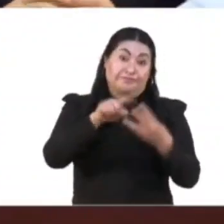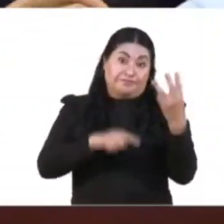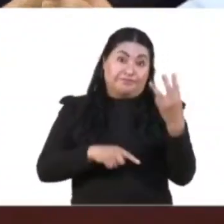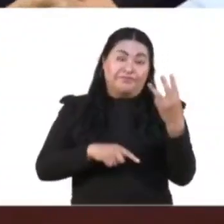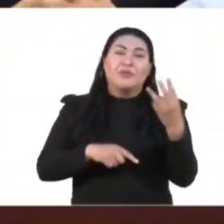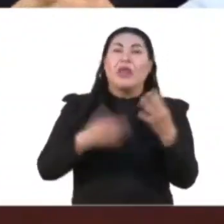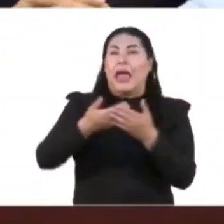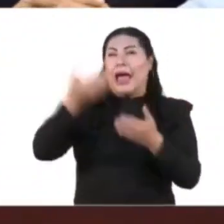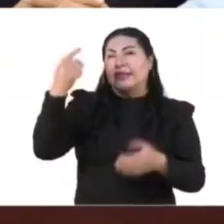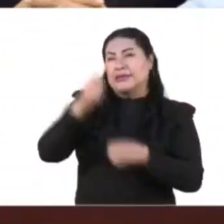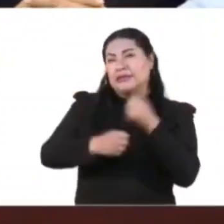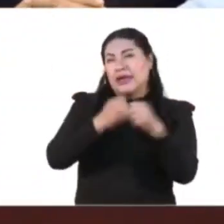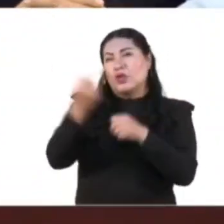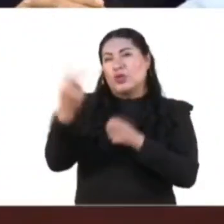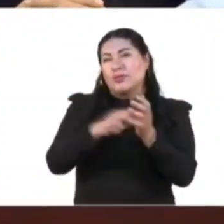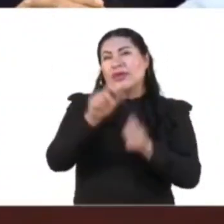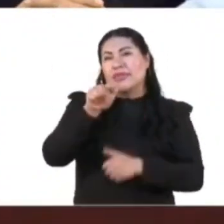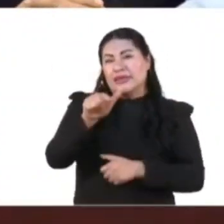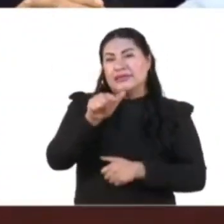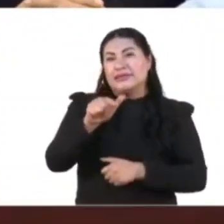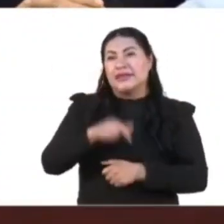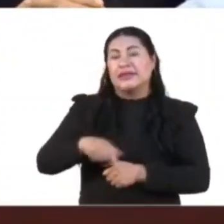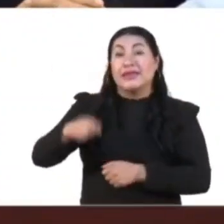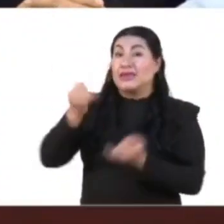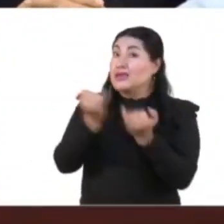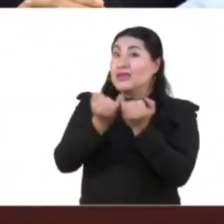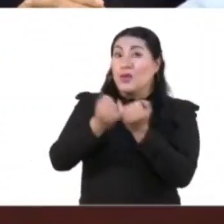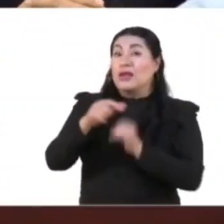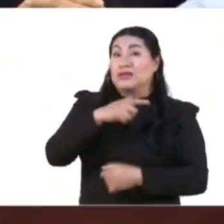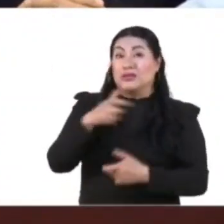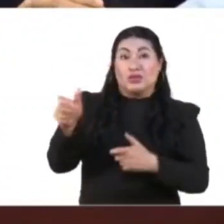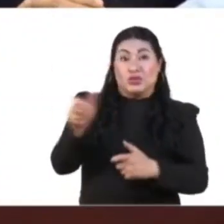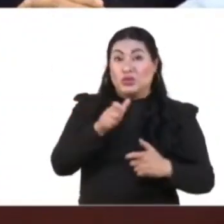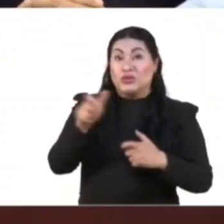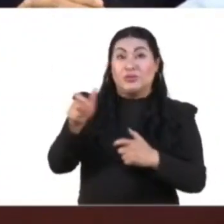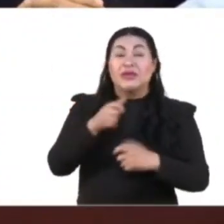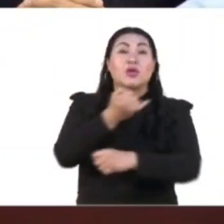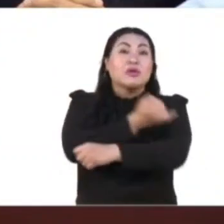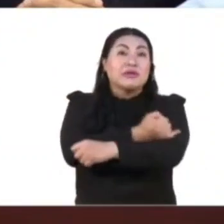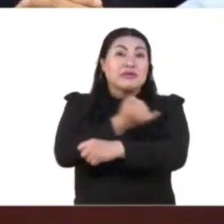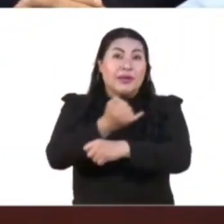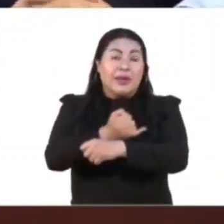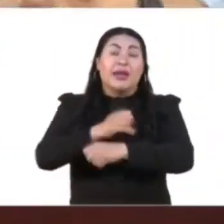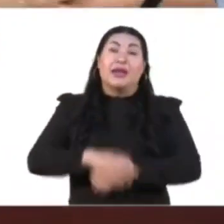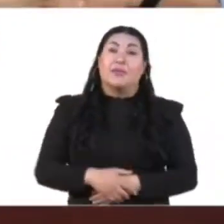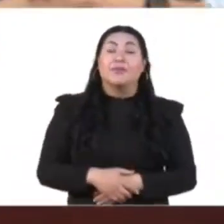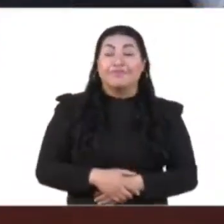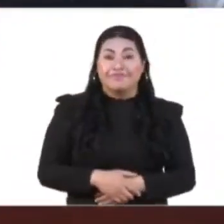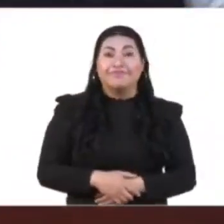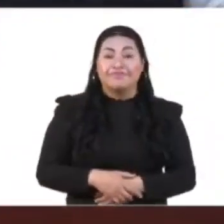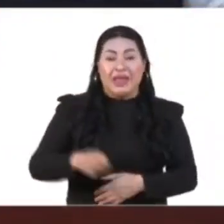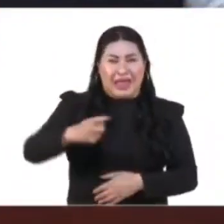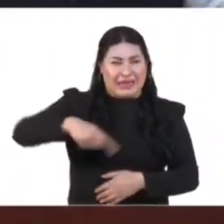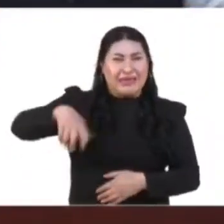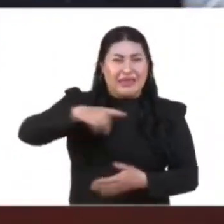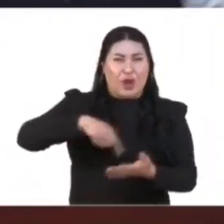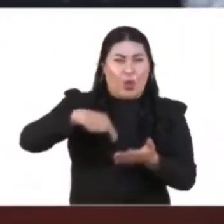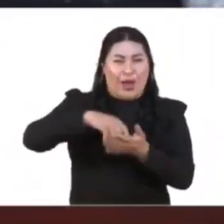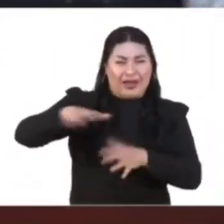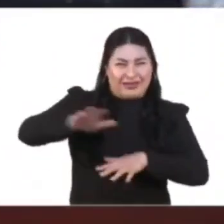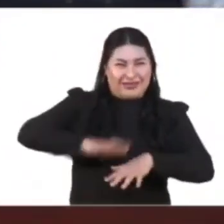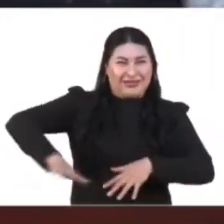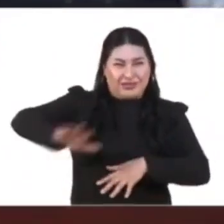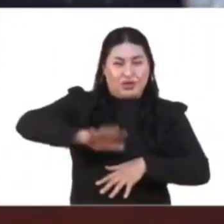del 17, pues fue muy vulnerable Xochimilco, Iztapalapa, y entonces en estas zonas vulnerables de la ciudad